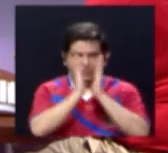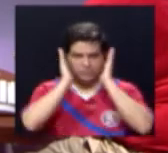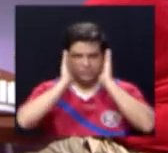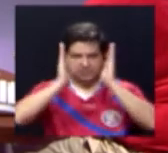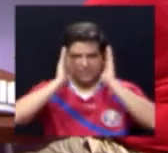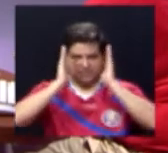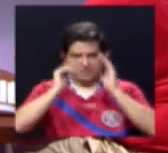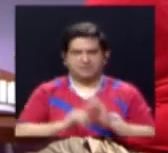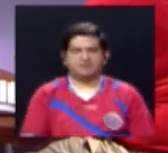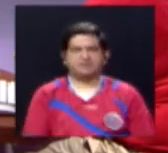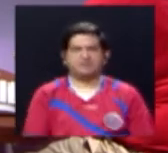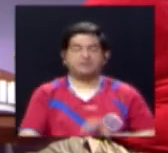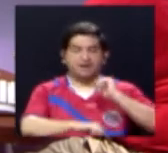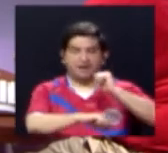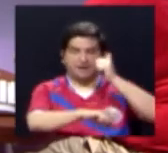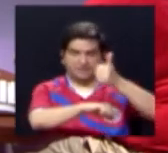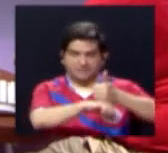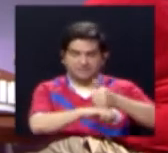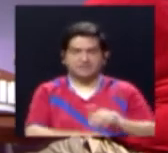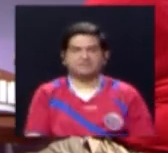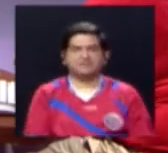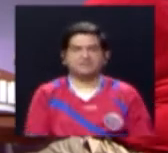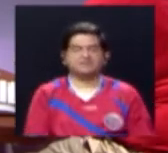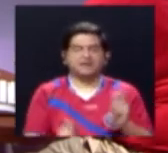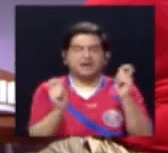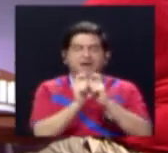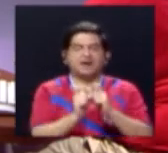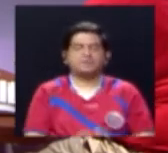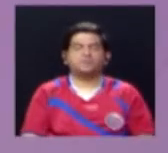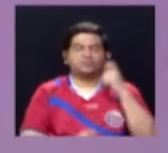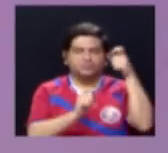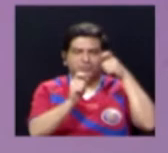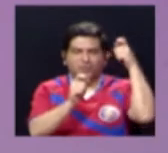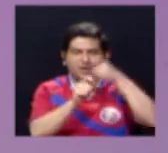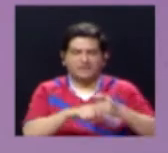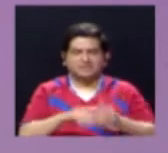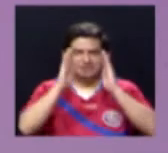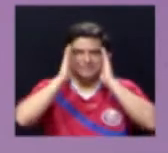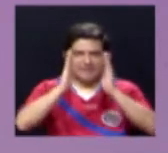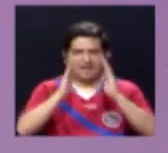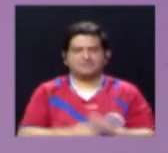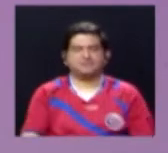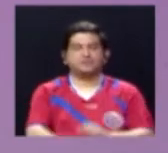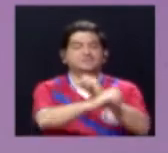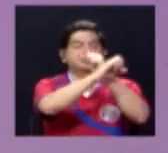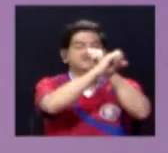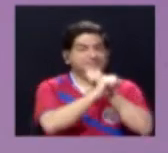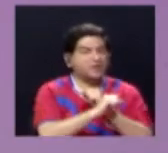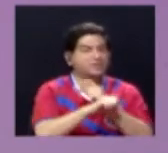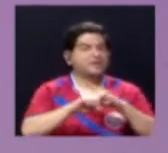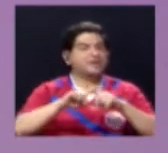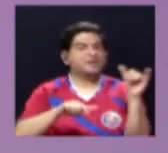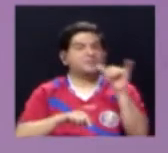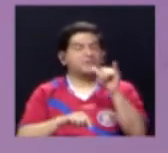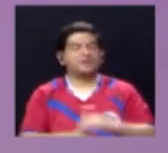era colocar el punto donde tenía que estar colocado en la seguridad pero también en la respuesta